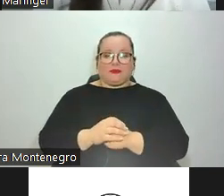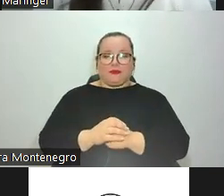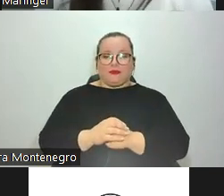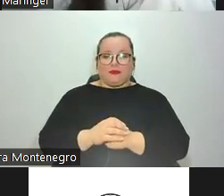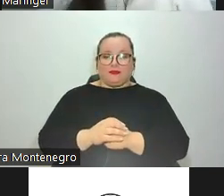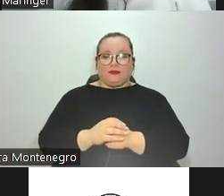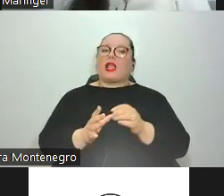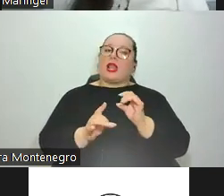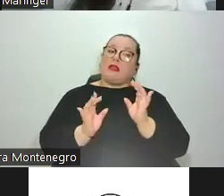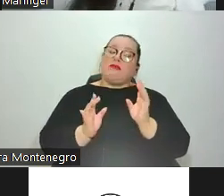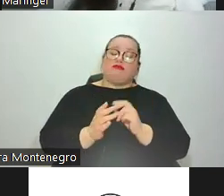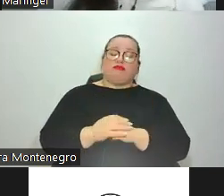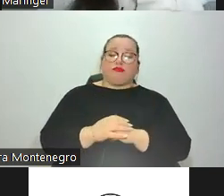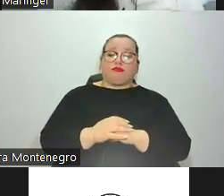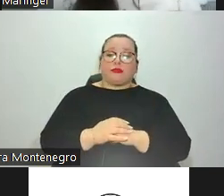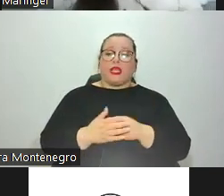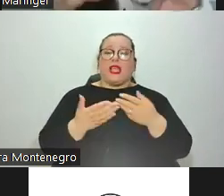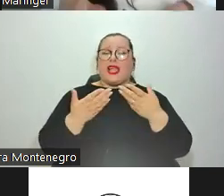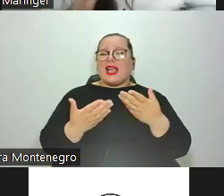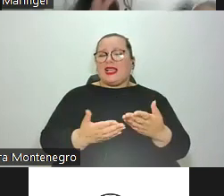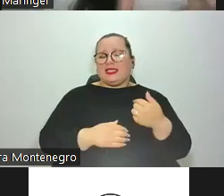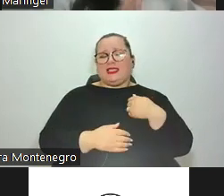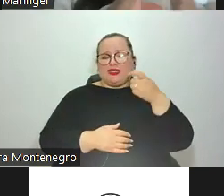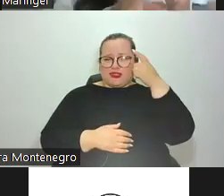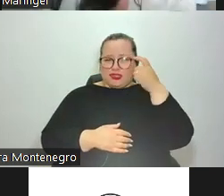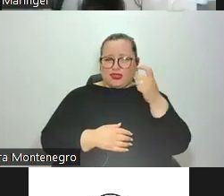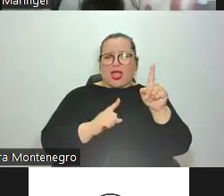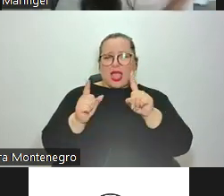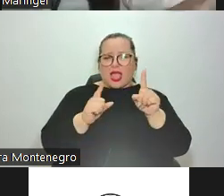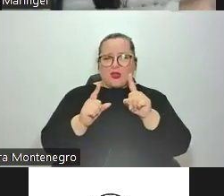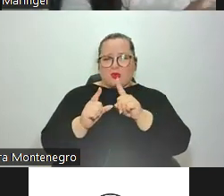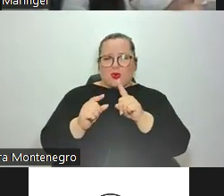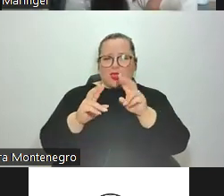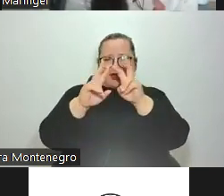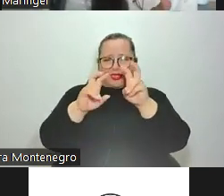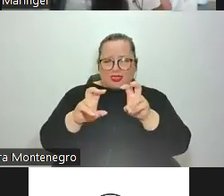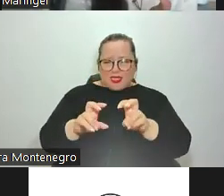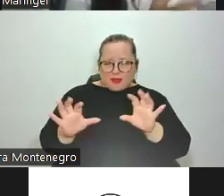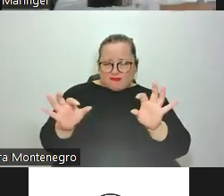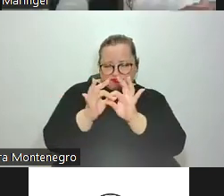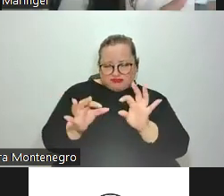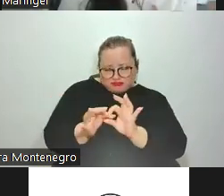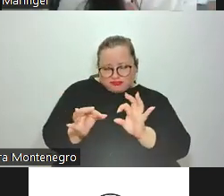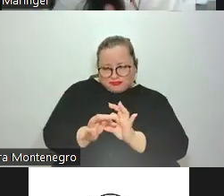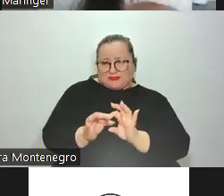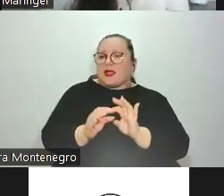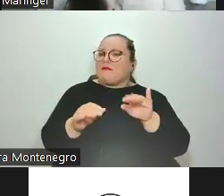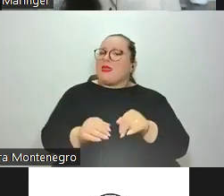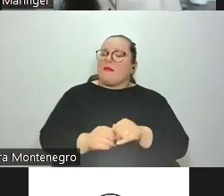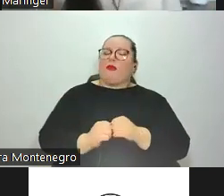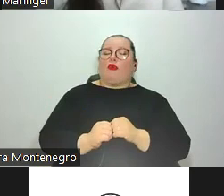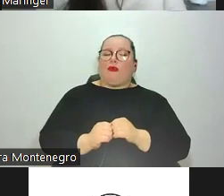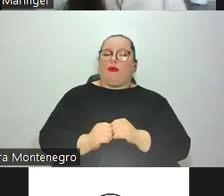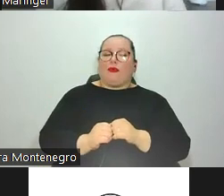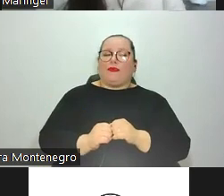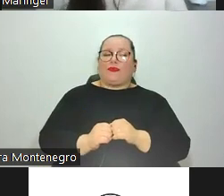Claro, aquí yo creo que se juntan algunos temas de los que hemos conversado de forma indirecta. Por